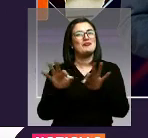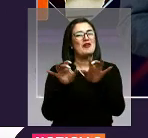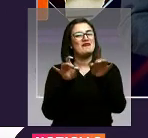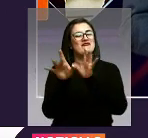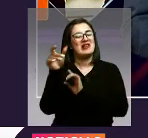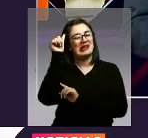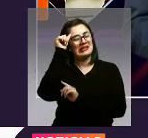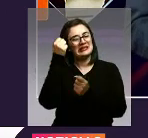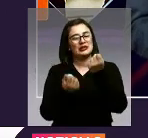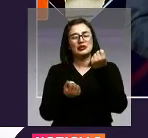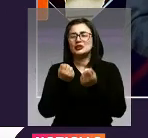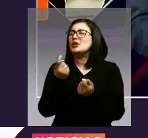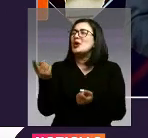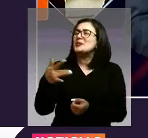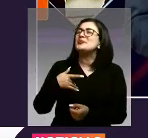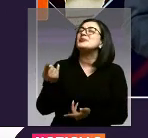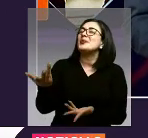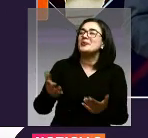le ha ido? ¿Cómo está?